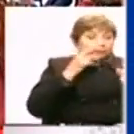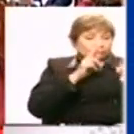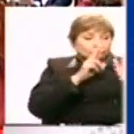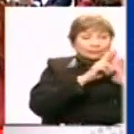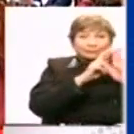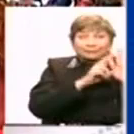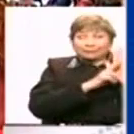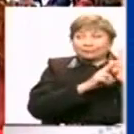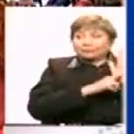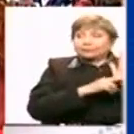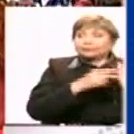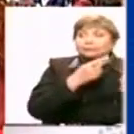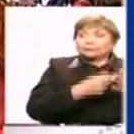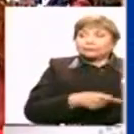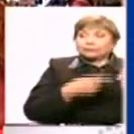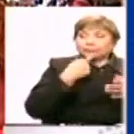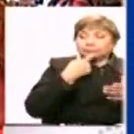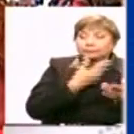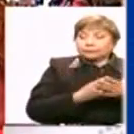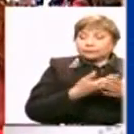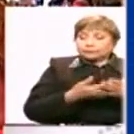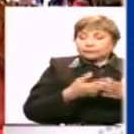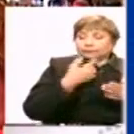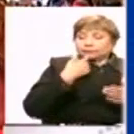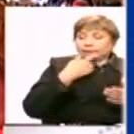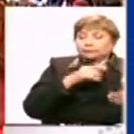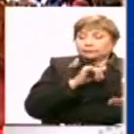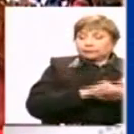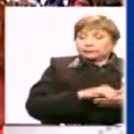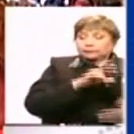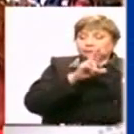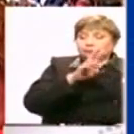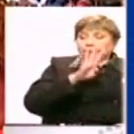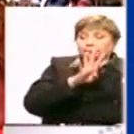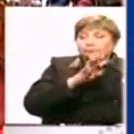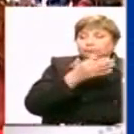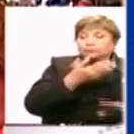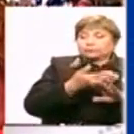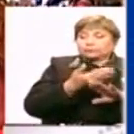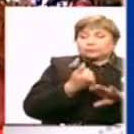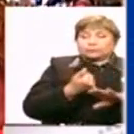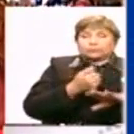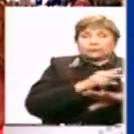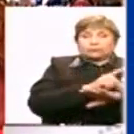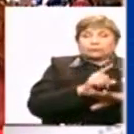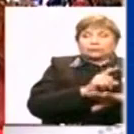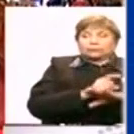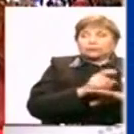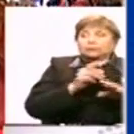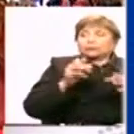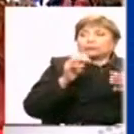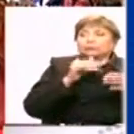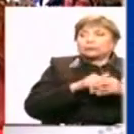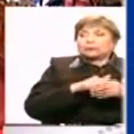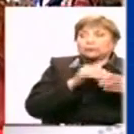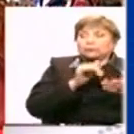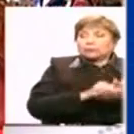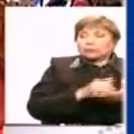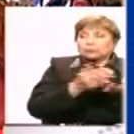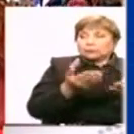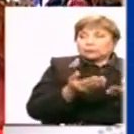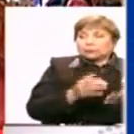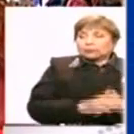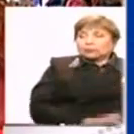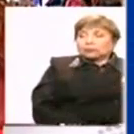una investigación y para hacer una teoría del caso, para poder acusar. Estamos en un sistema acusatorio. Y creo que finalmente eso